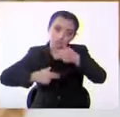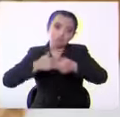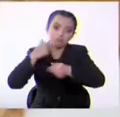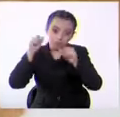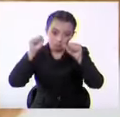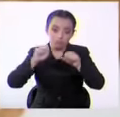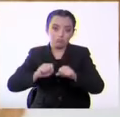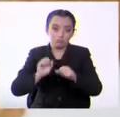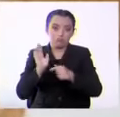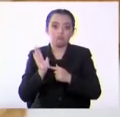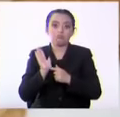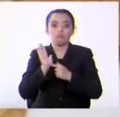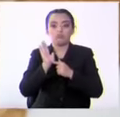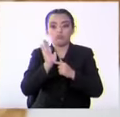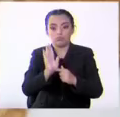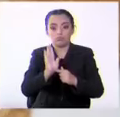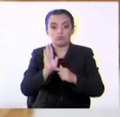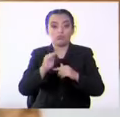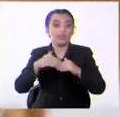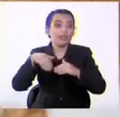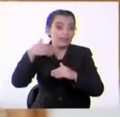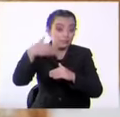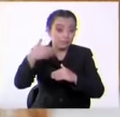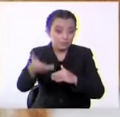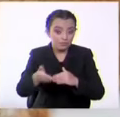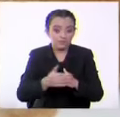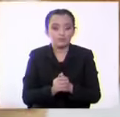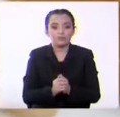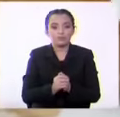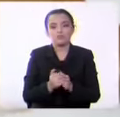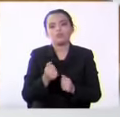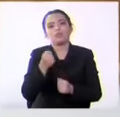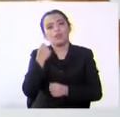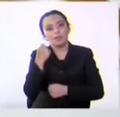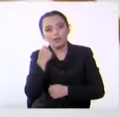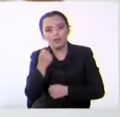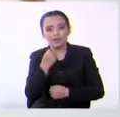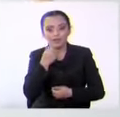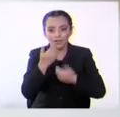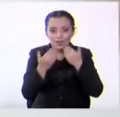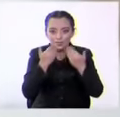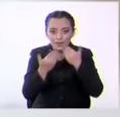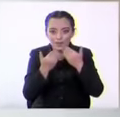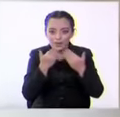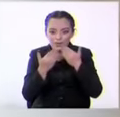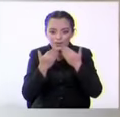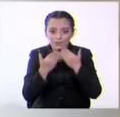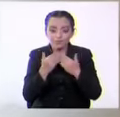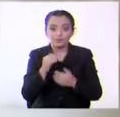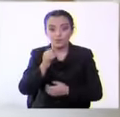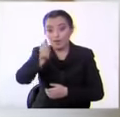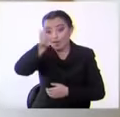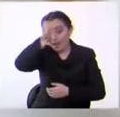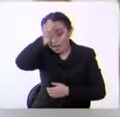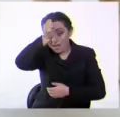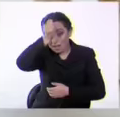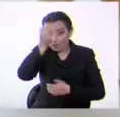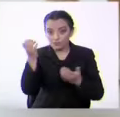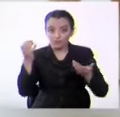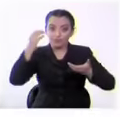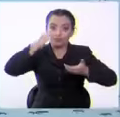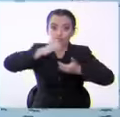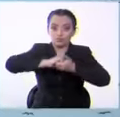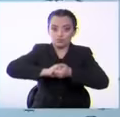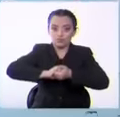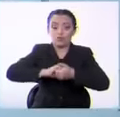adelante. Es importante mencionar que la recombinación también es fuente de error, por lo cual favorece las